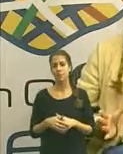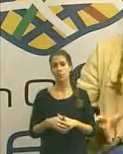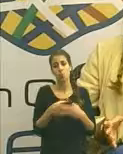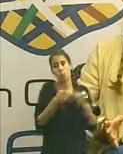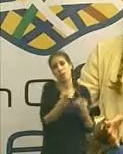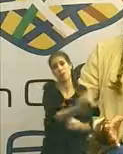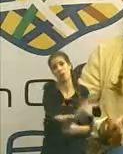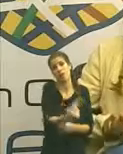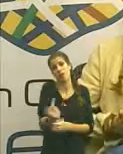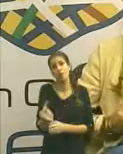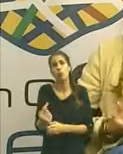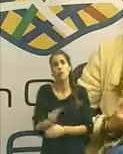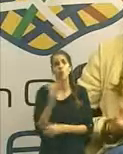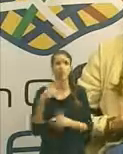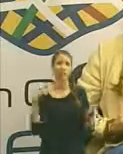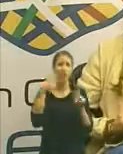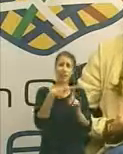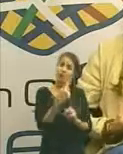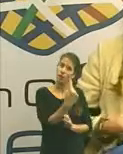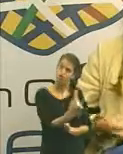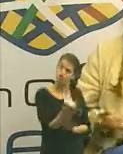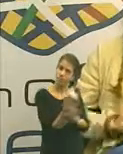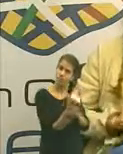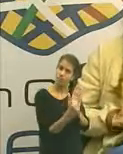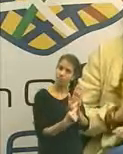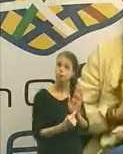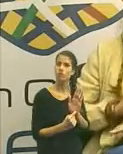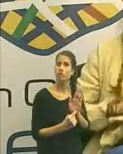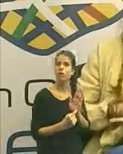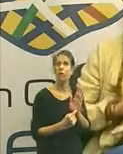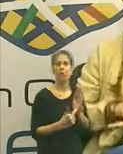de cada usuario y los objetivos que se establezcan, pues no es lo mismo